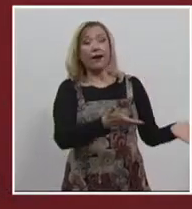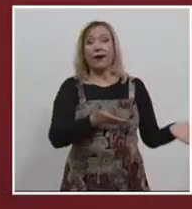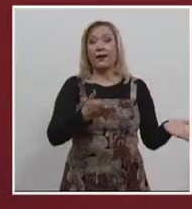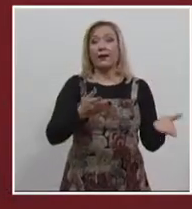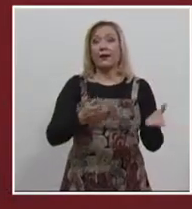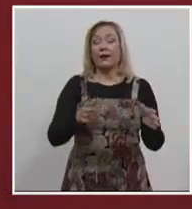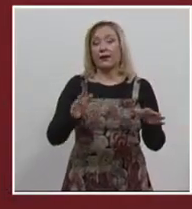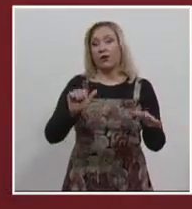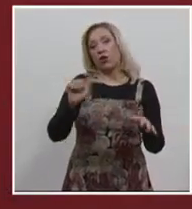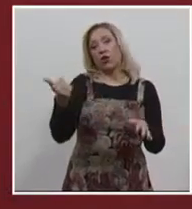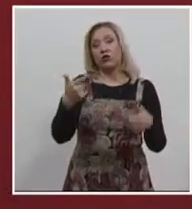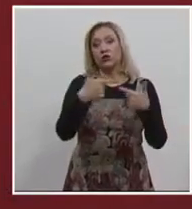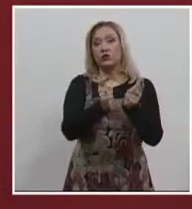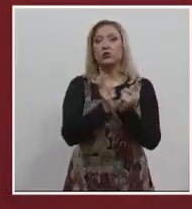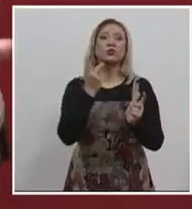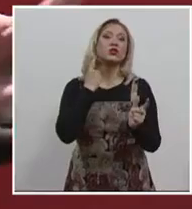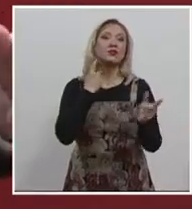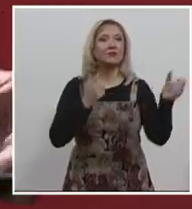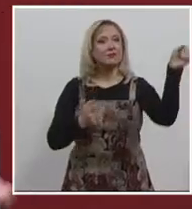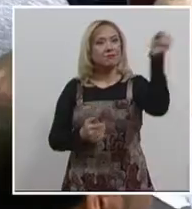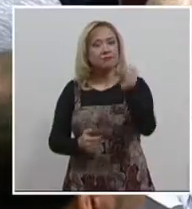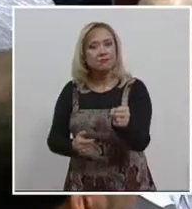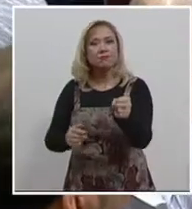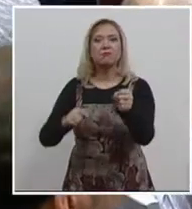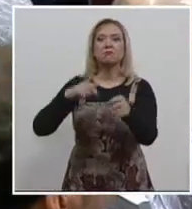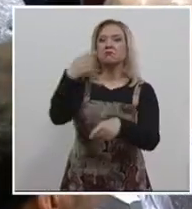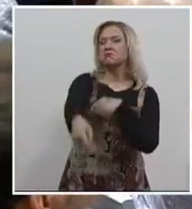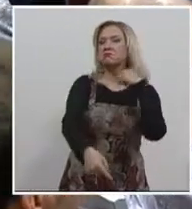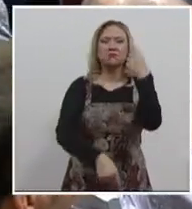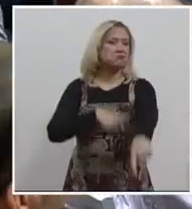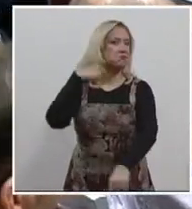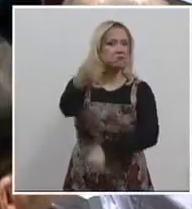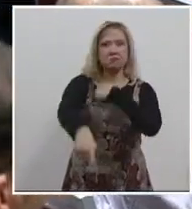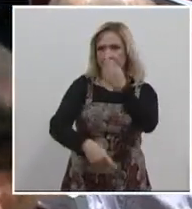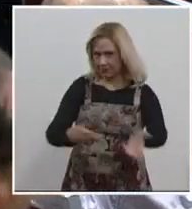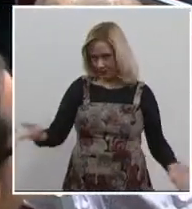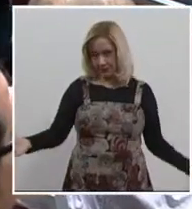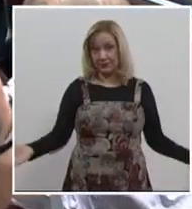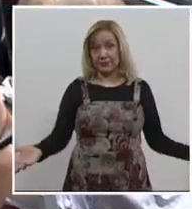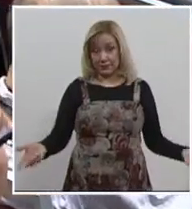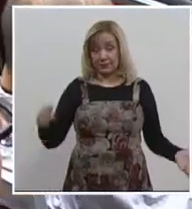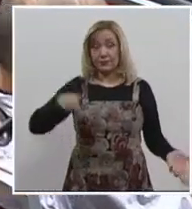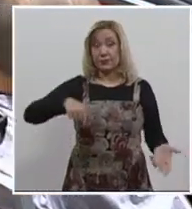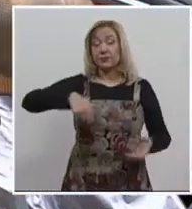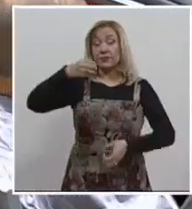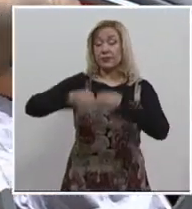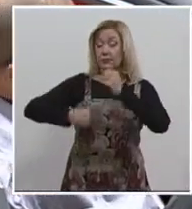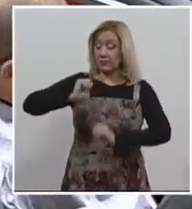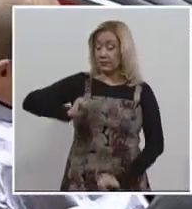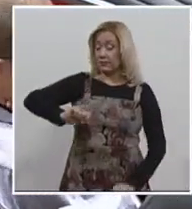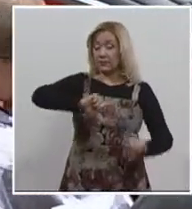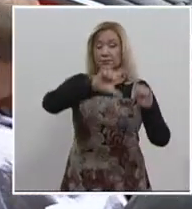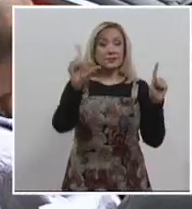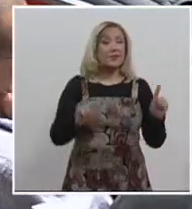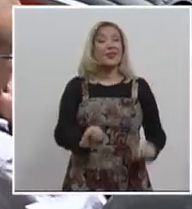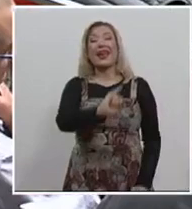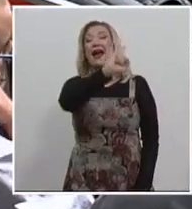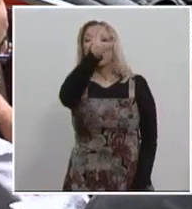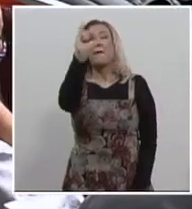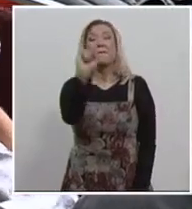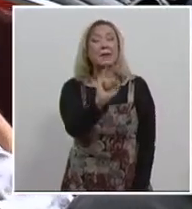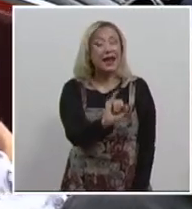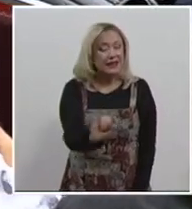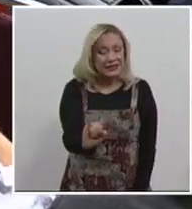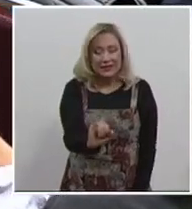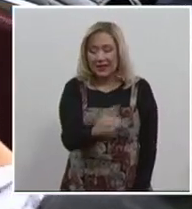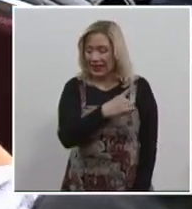predominancia de uno de los poderes sobre los otros. El Poder Judicial, que nunca puede ni debe renunciar